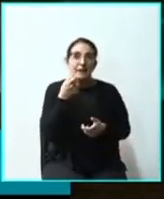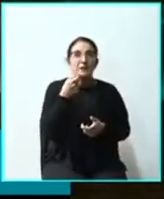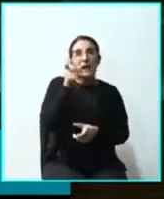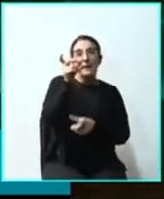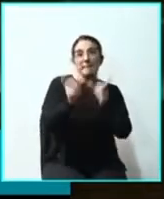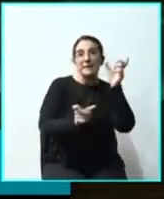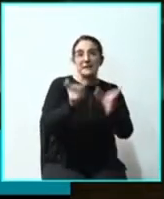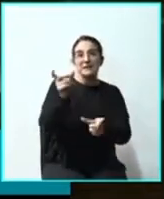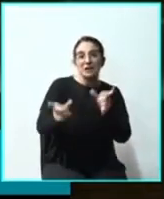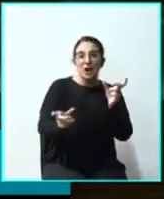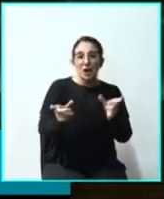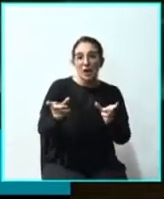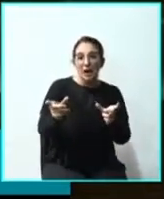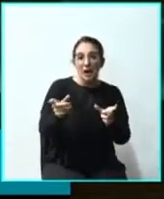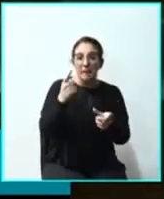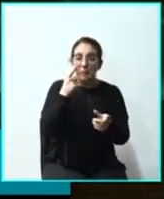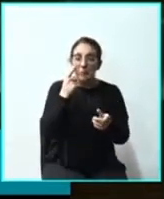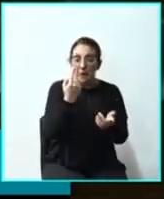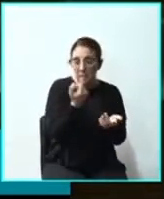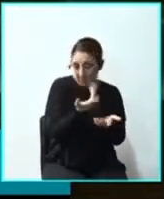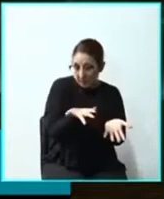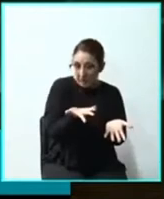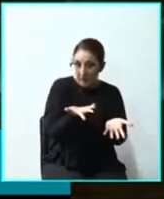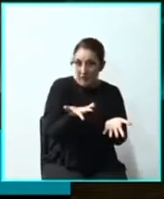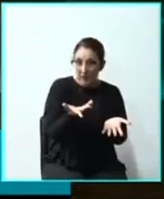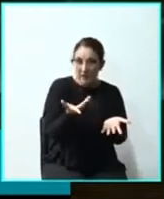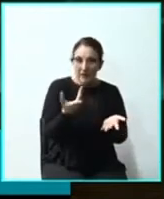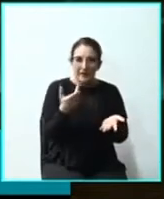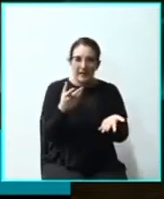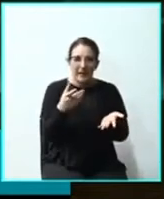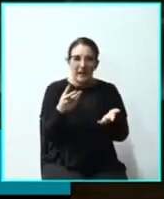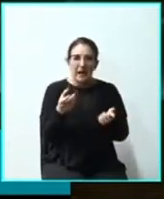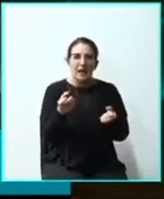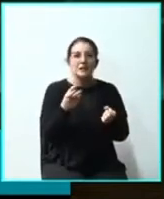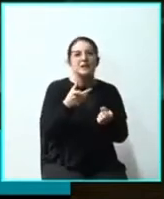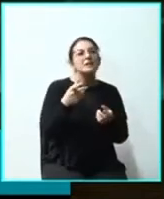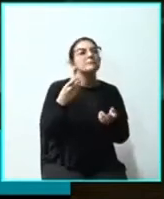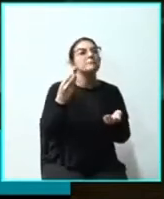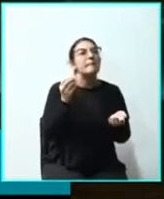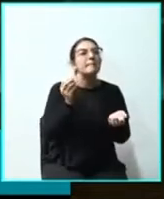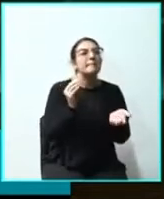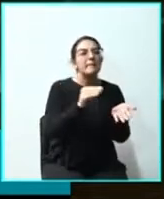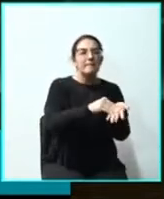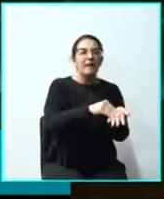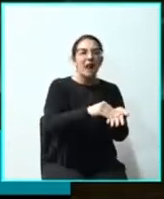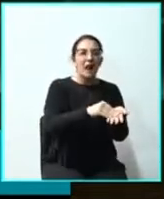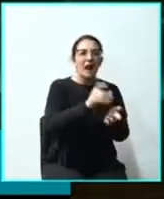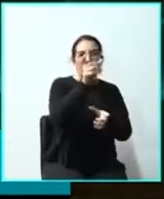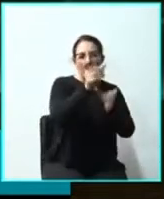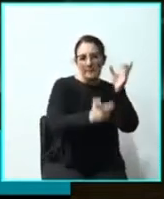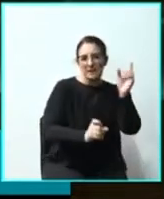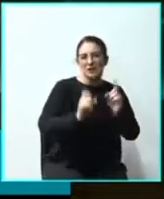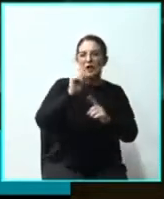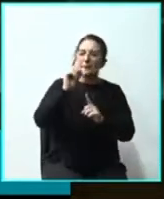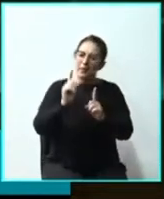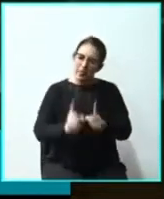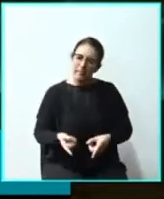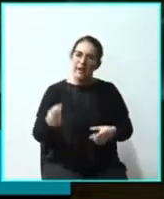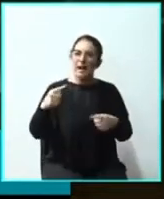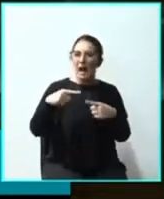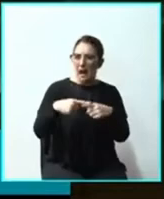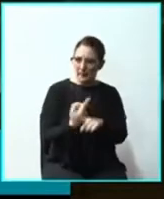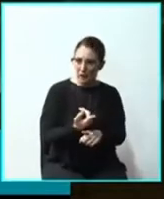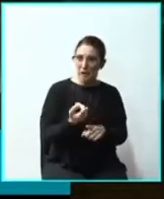conspiración es la norma, y que esa conspiración se aplica a los ciudadanos, pero se aplica también a la política, a la oposición, a